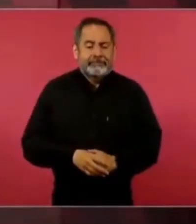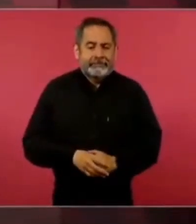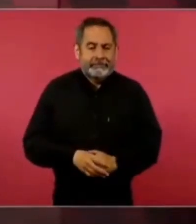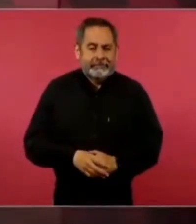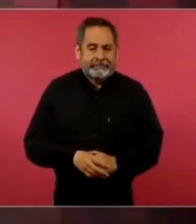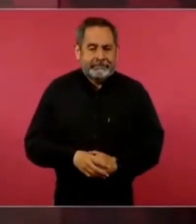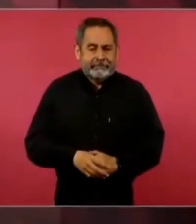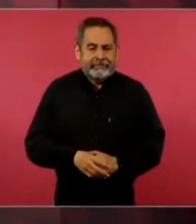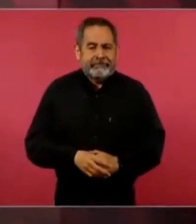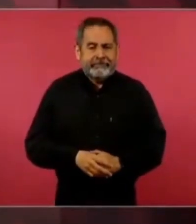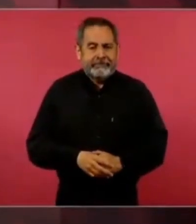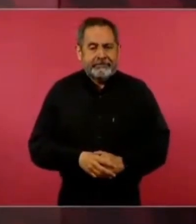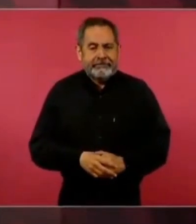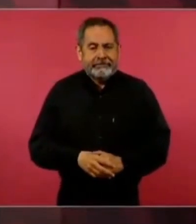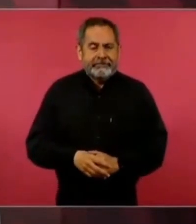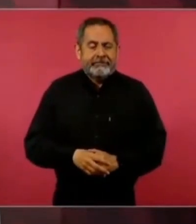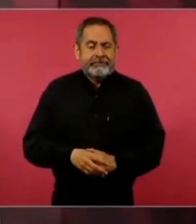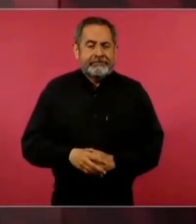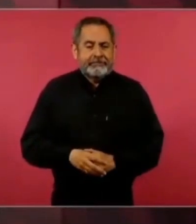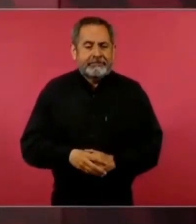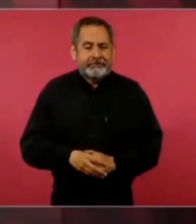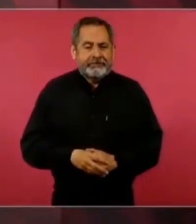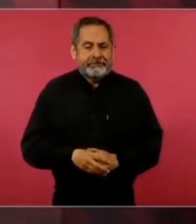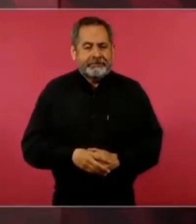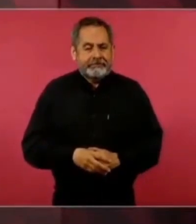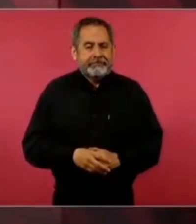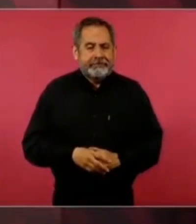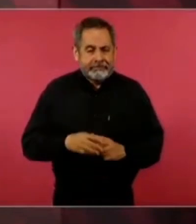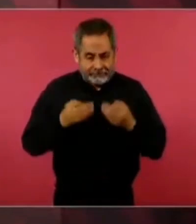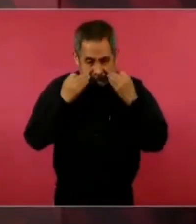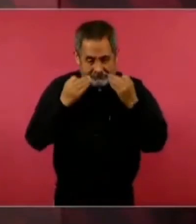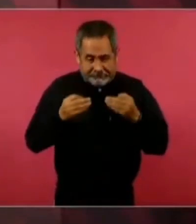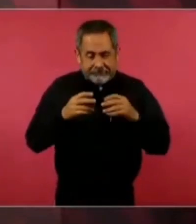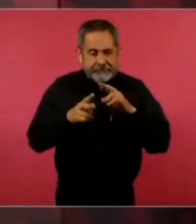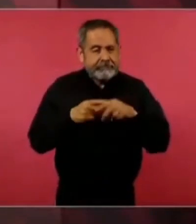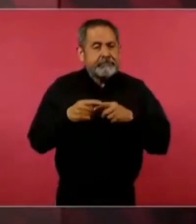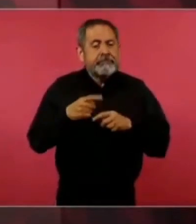para que se le dé asilo